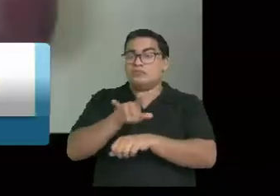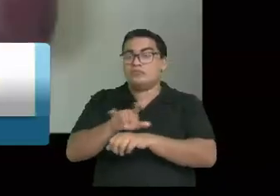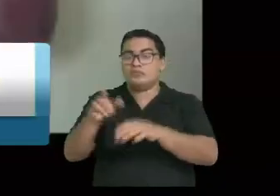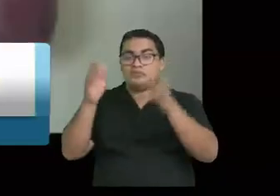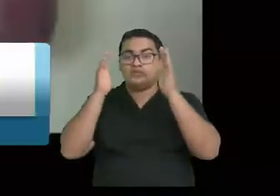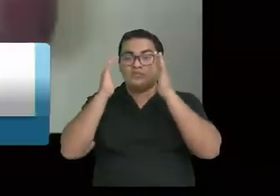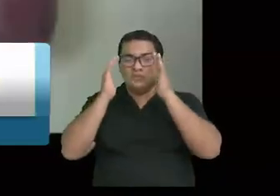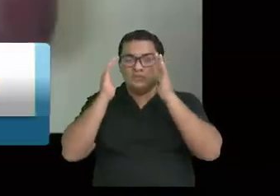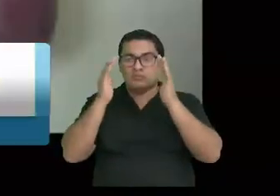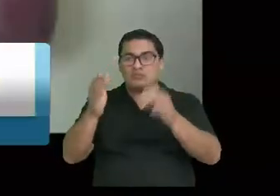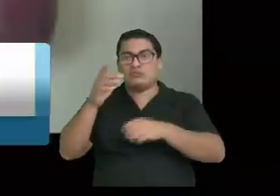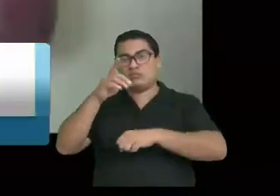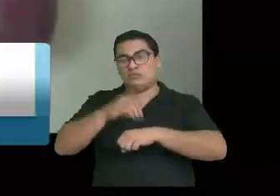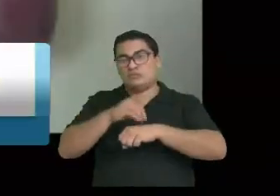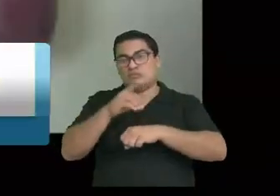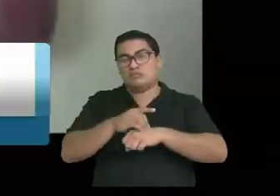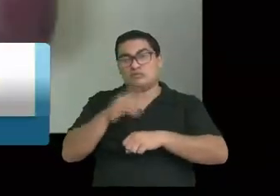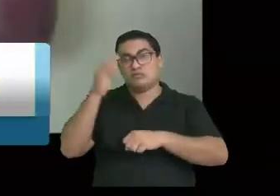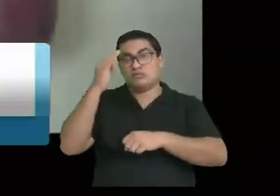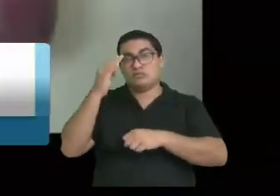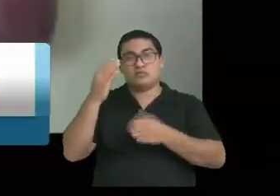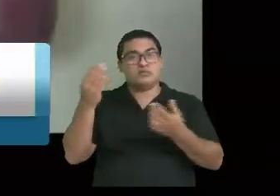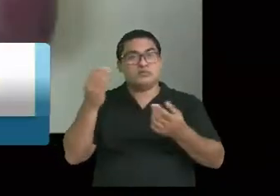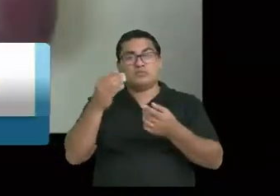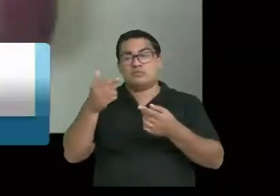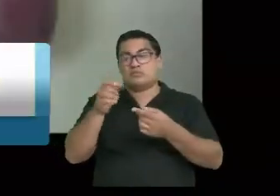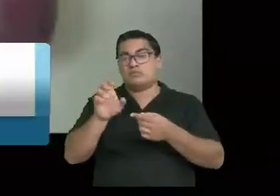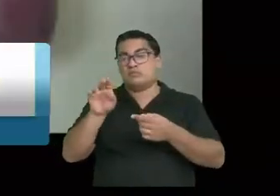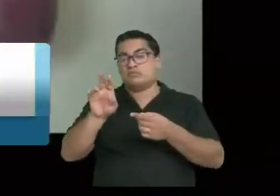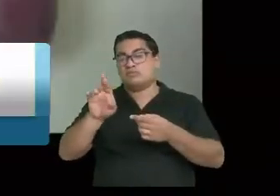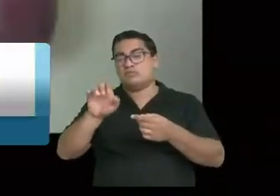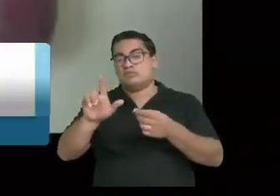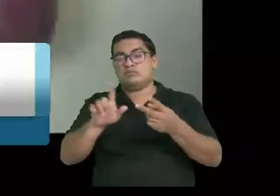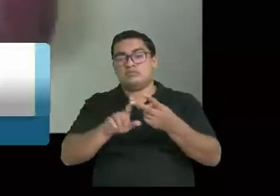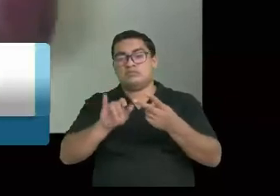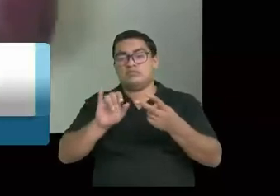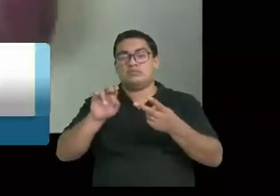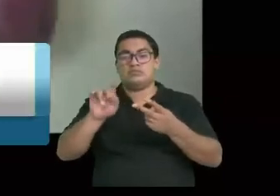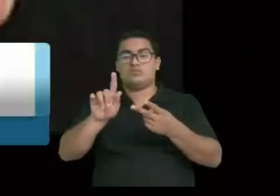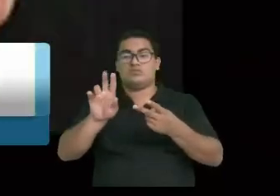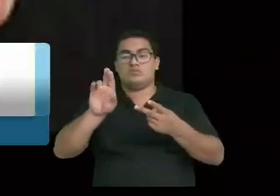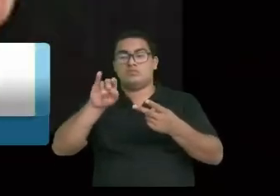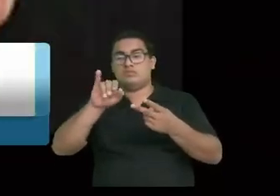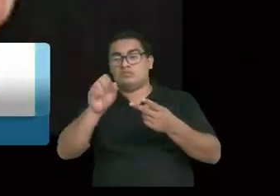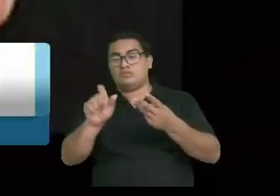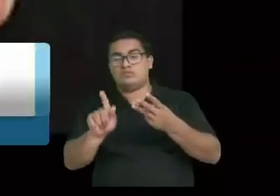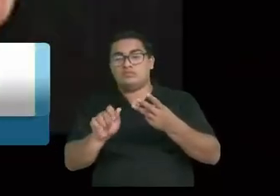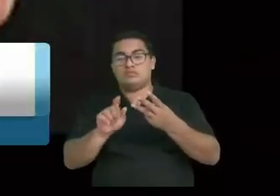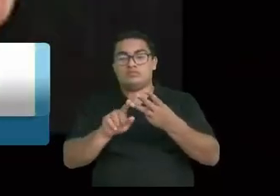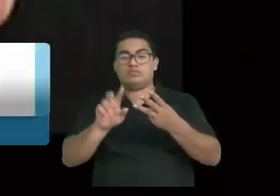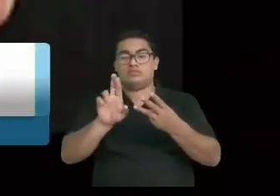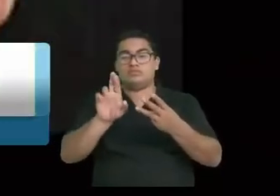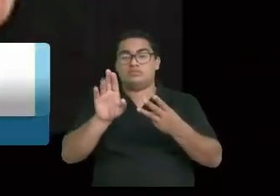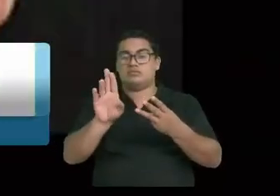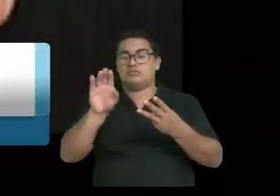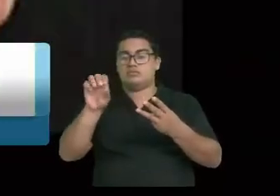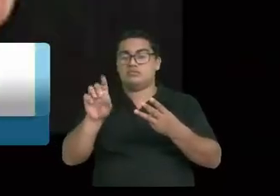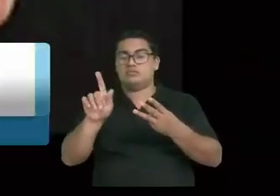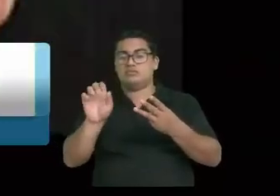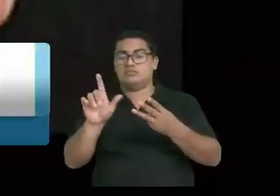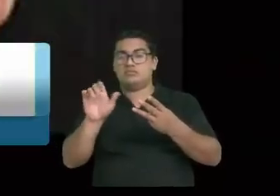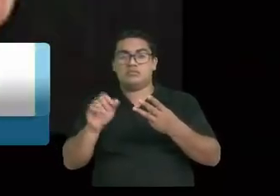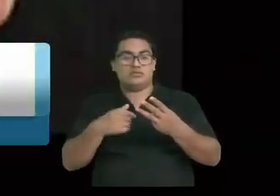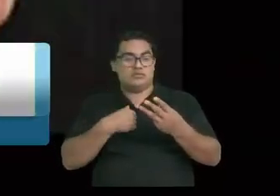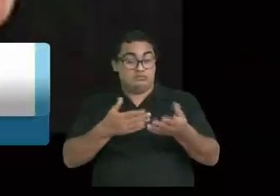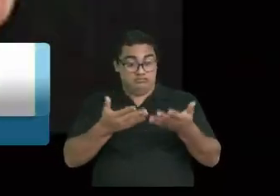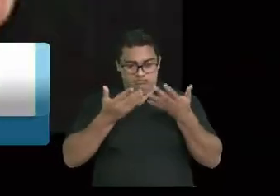atención médica, ya sea en el médico general, en el internista o en el reumatólogo. Claro, Si yo miro mi mano así, morada o